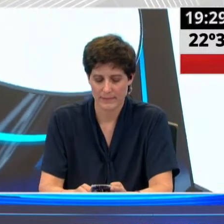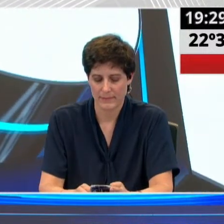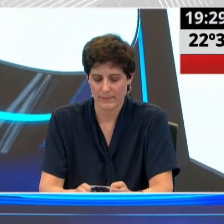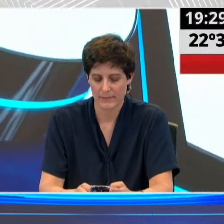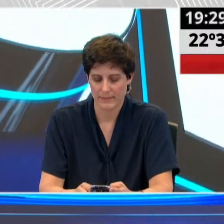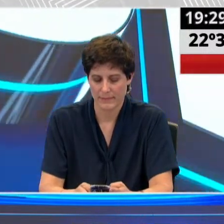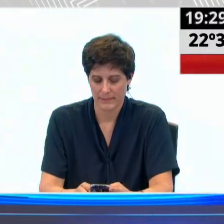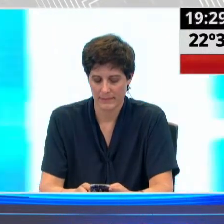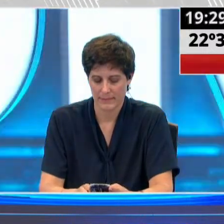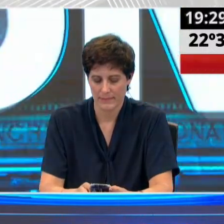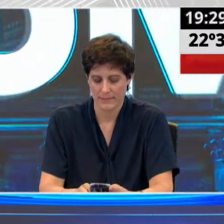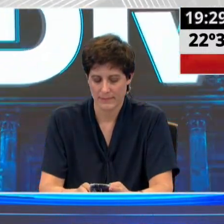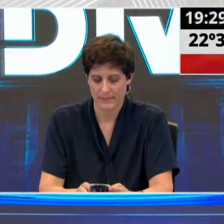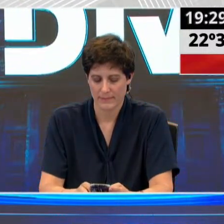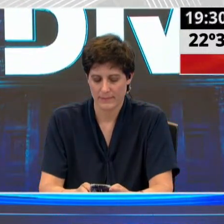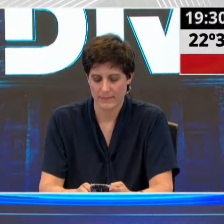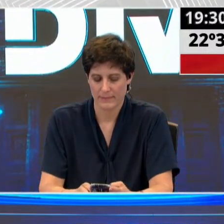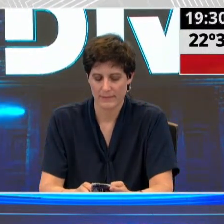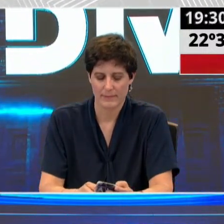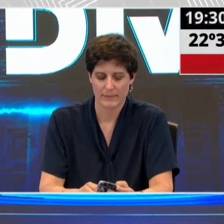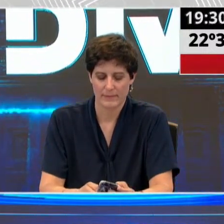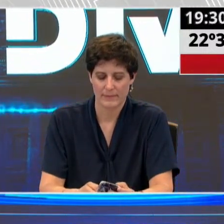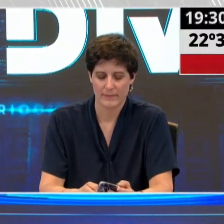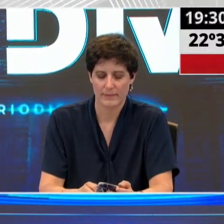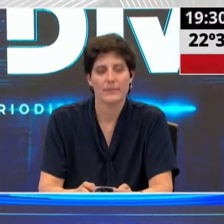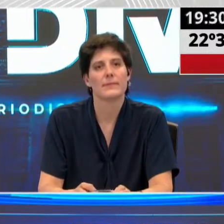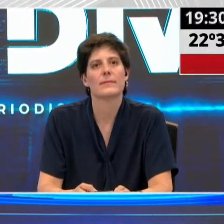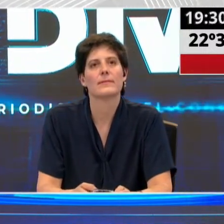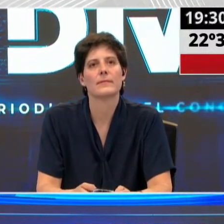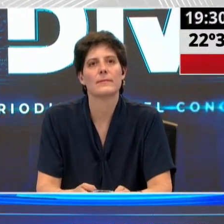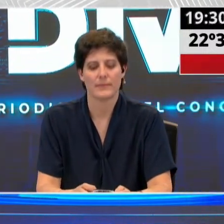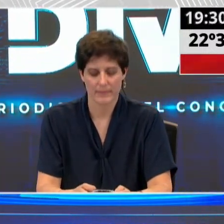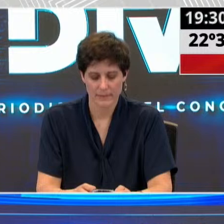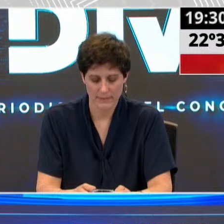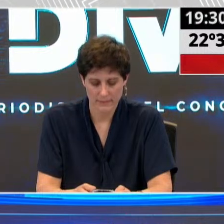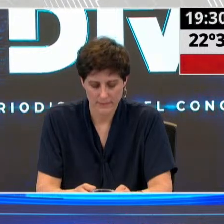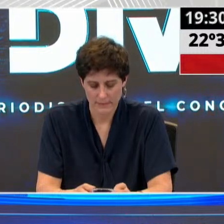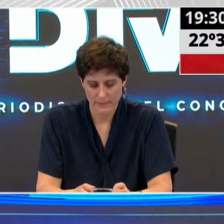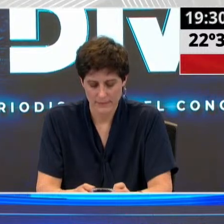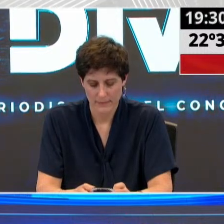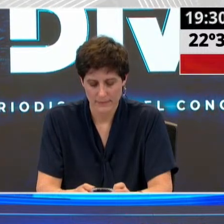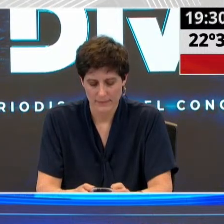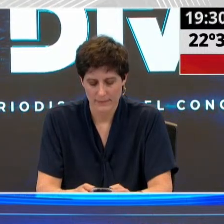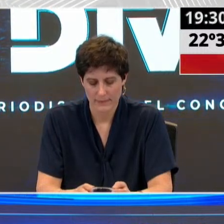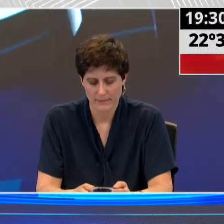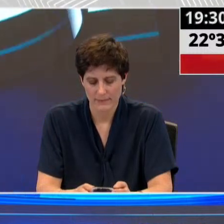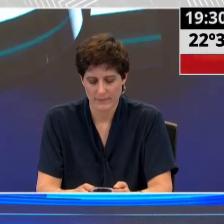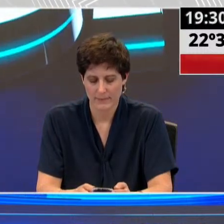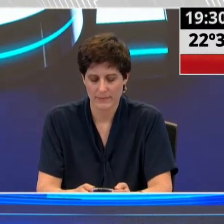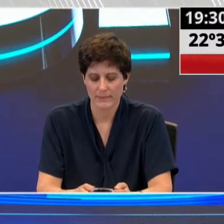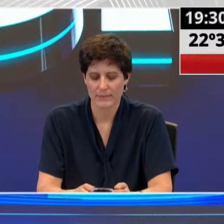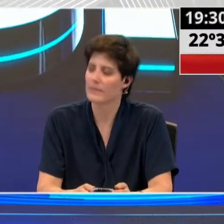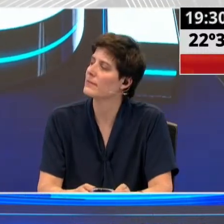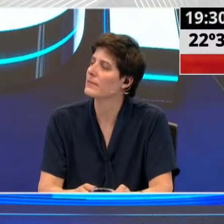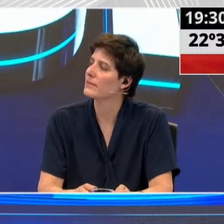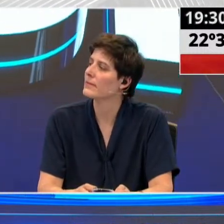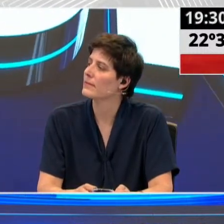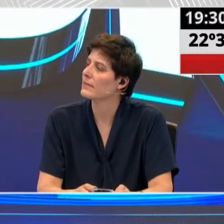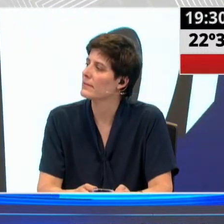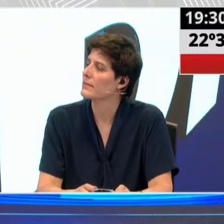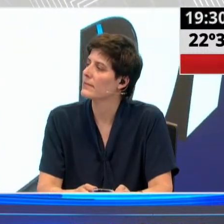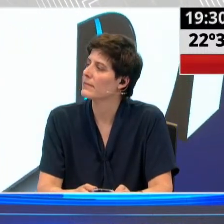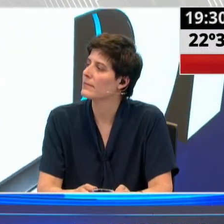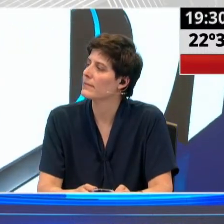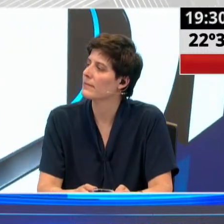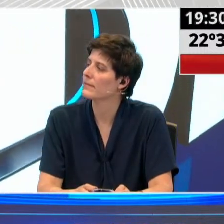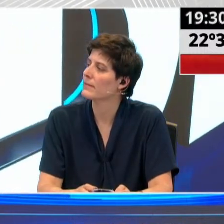hablando Martín Menem. Lo cierto es que hay un dato muy importante en este contexto que fue parte de los comentarios